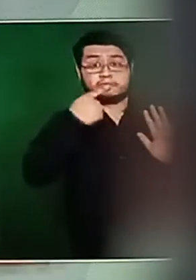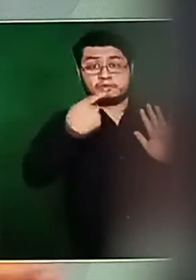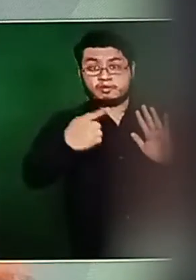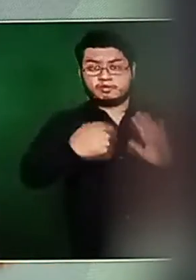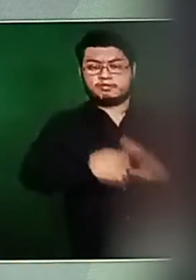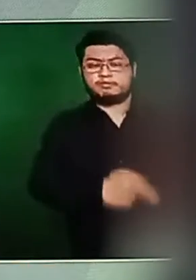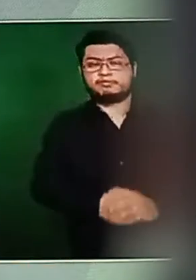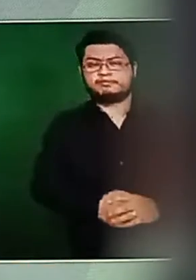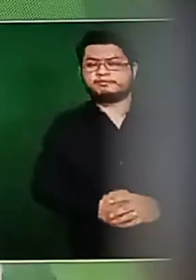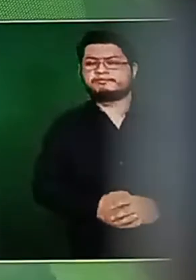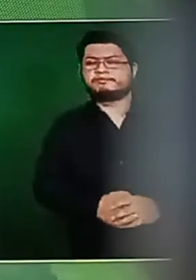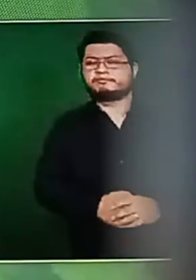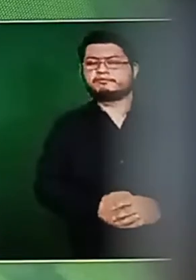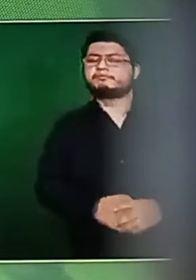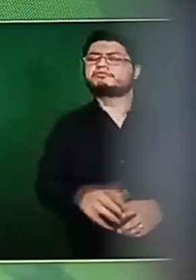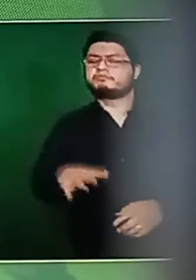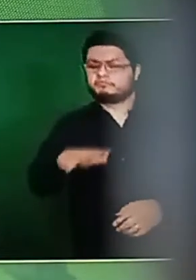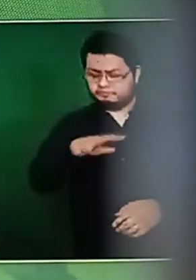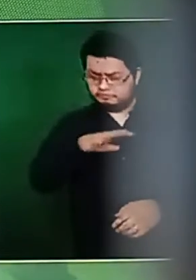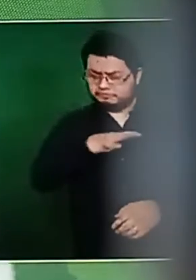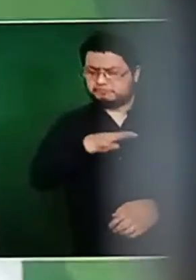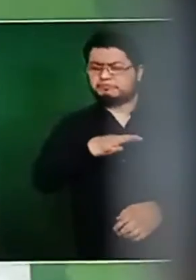habían